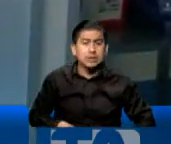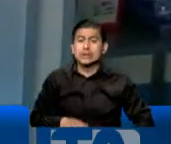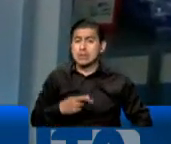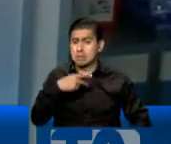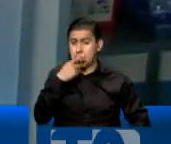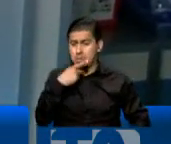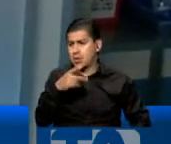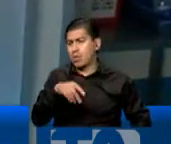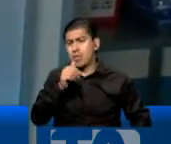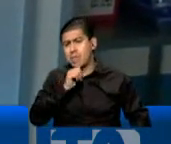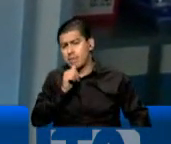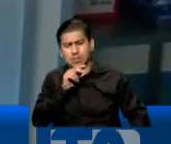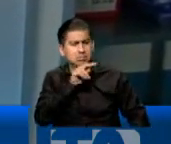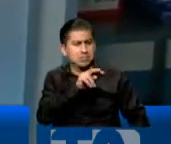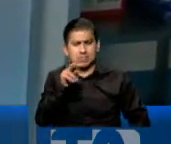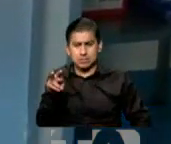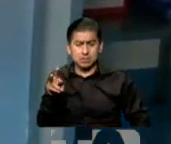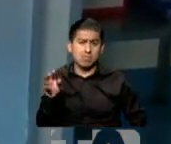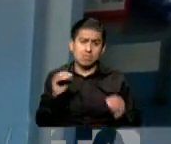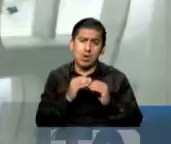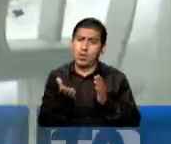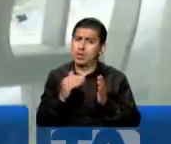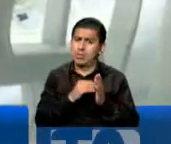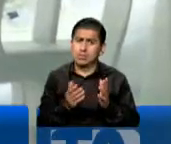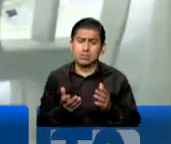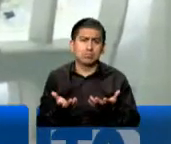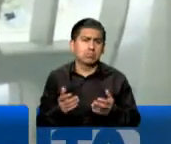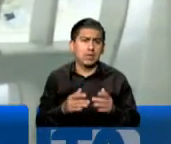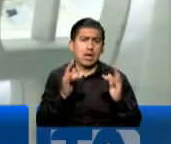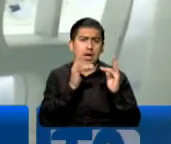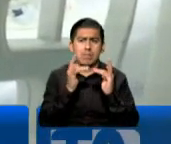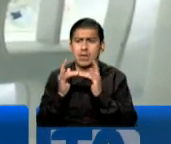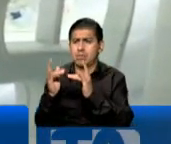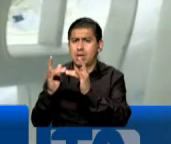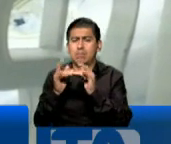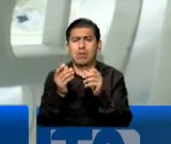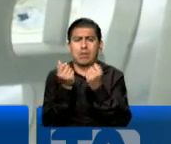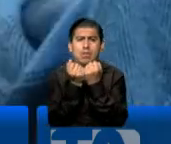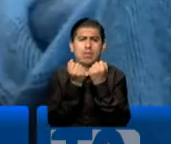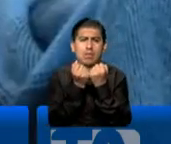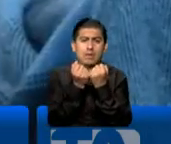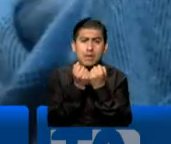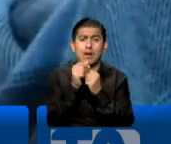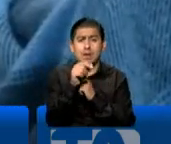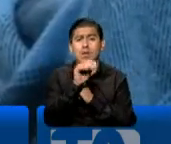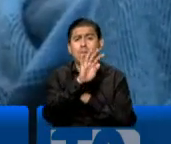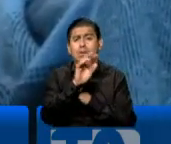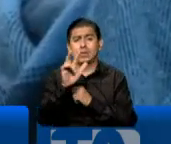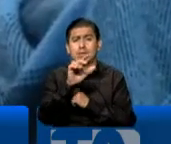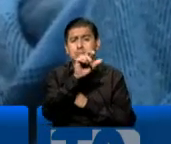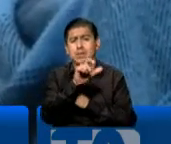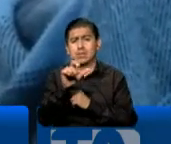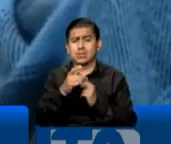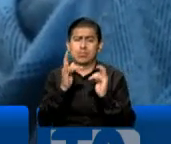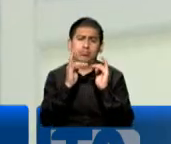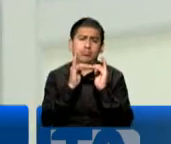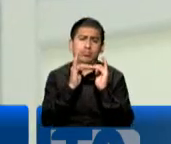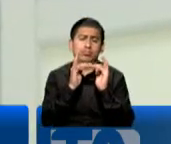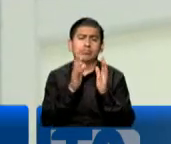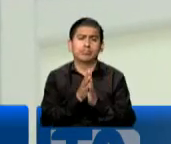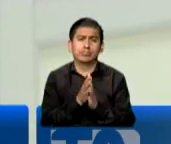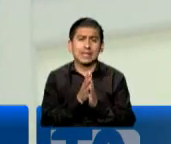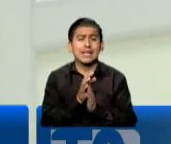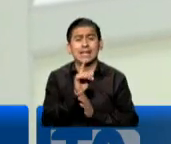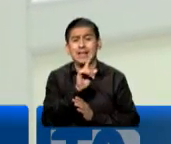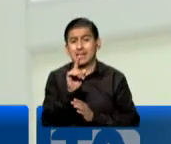de Guayaquil brindan. Hay mayor demanda de los servicios. En el Hospital Luis Bernaza, por ejemplo, hay 43 pacientes internados por coronavirus, de